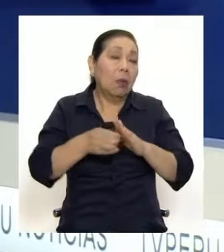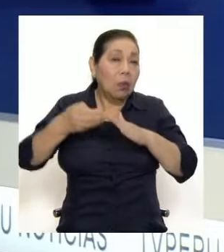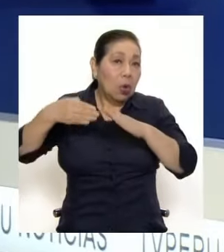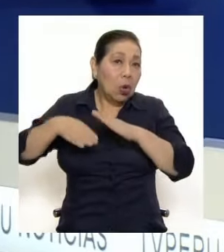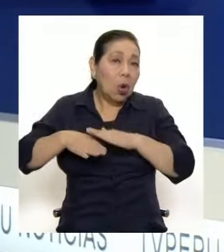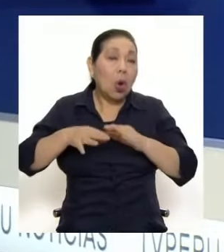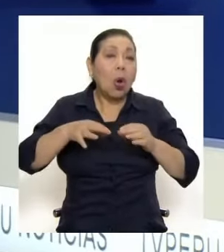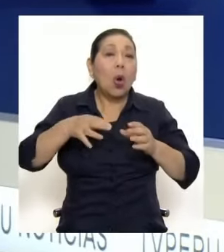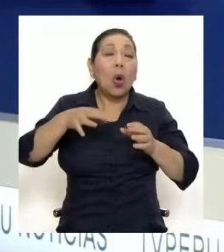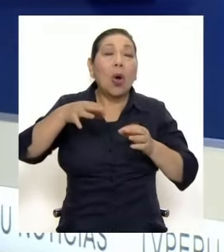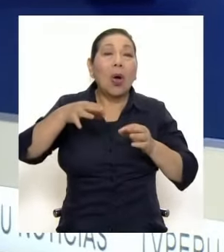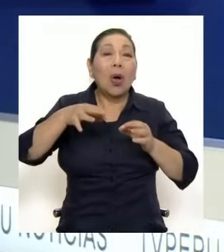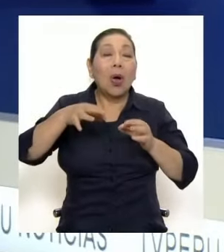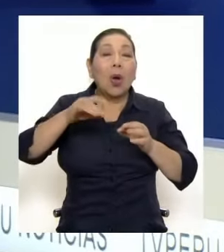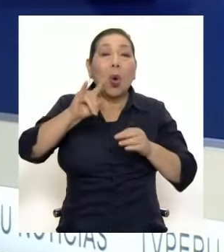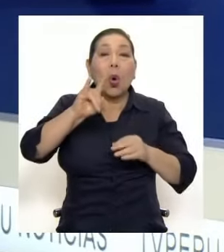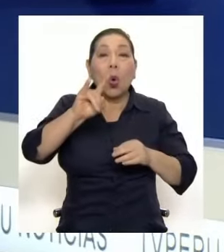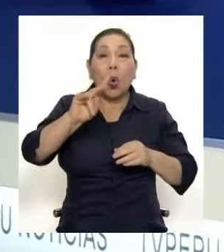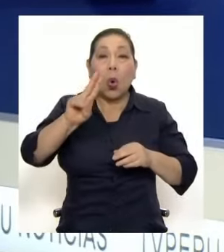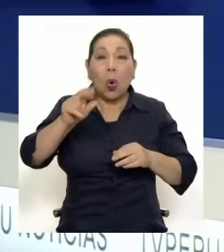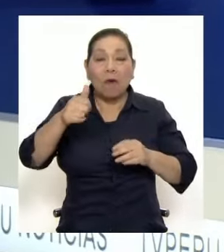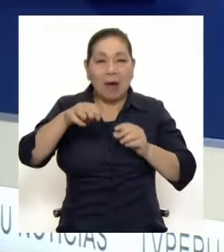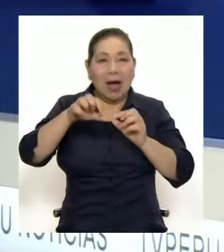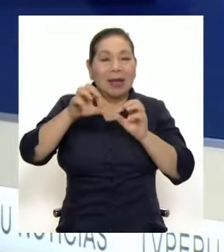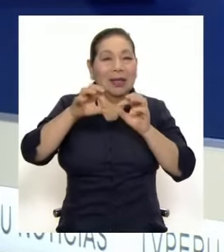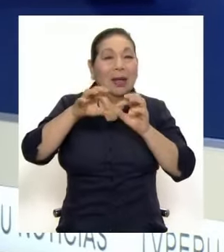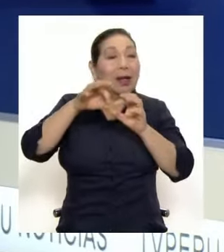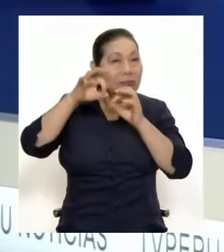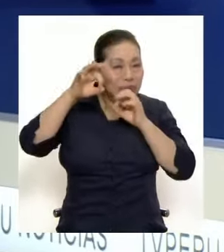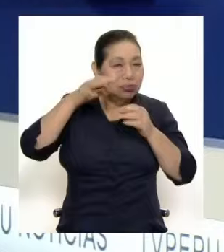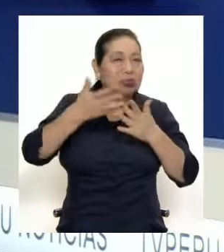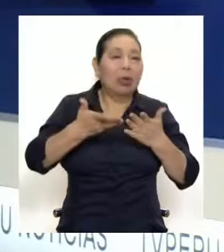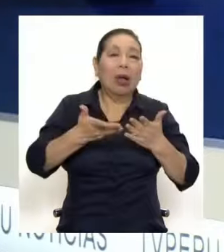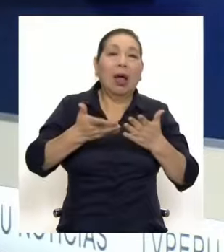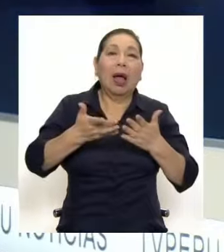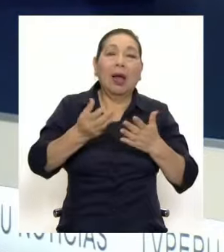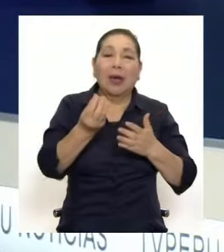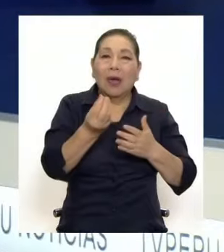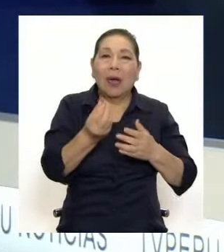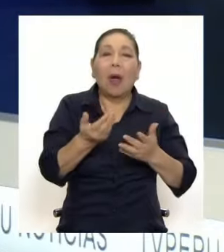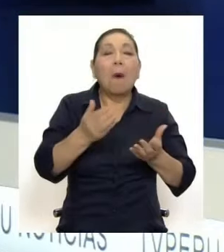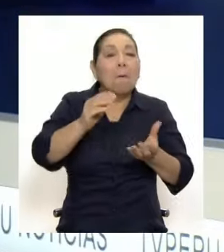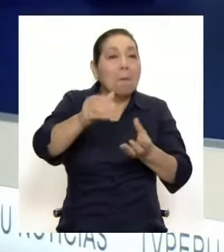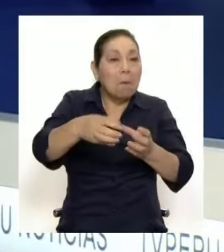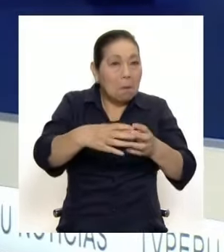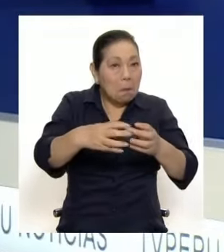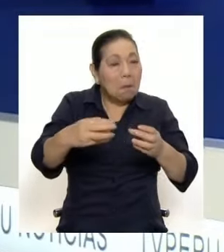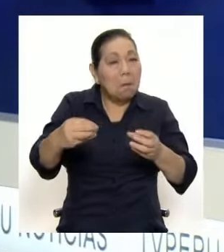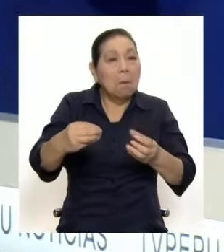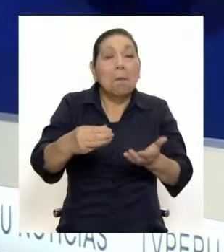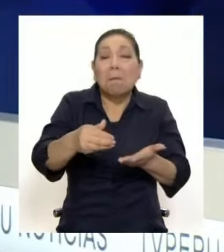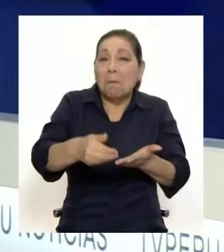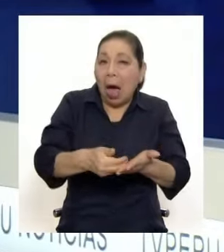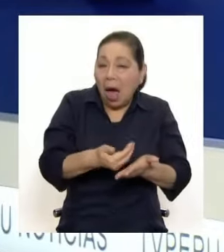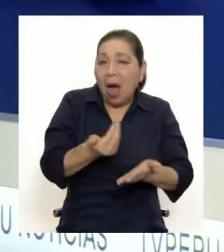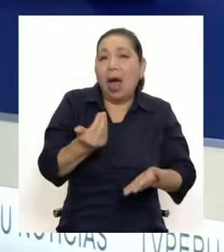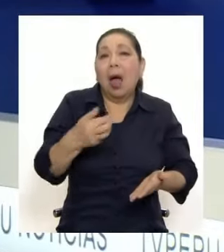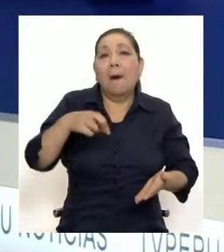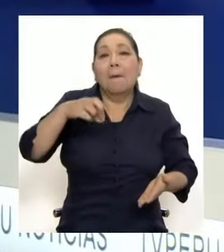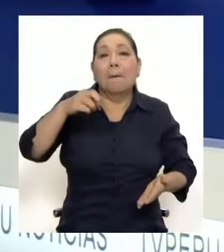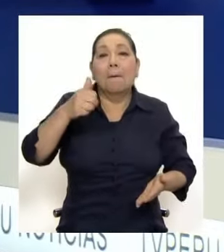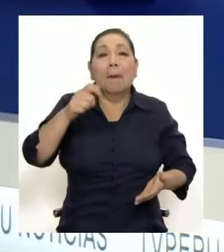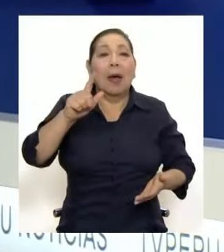de las uvas de mesa el ingreso de los arándanos No es cierto el apalta que también es otra otro rubro